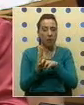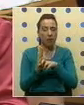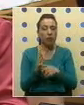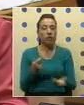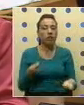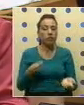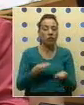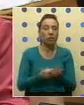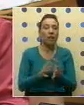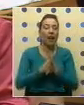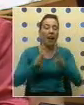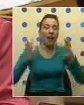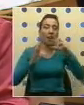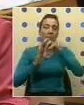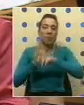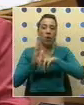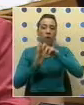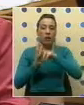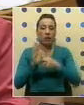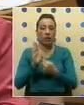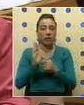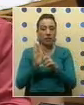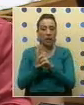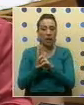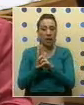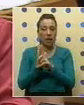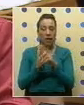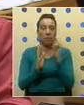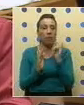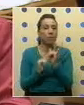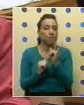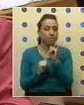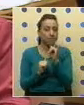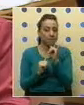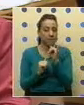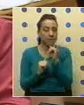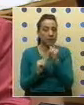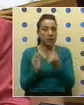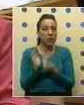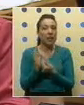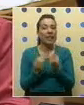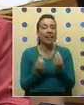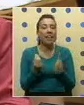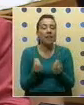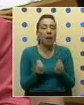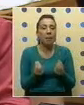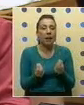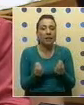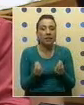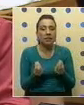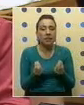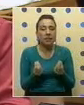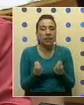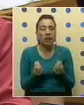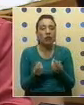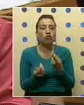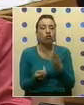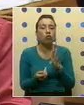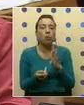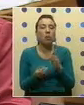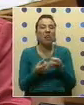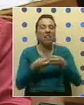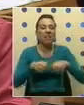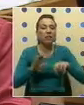se subsidia megaproyectos con esta ley, pero queda la incógnita dentro del reglamento qué va a pasar con la subdivisión de